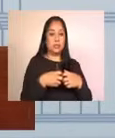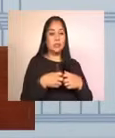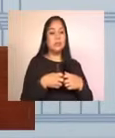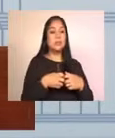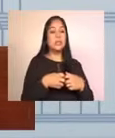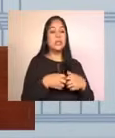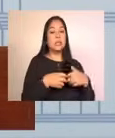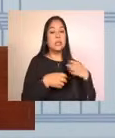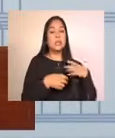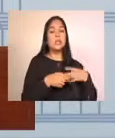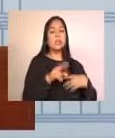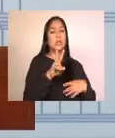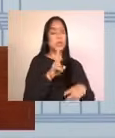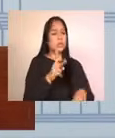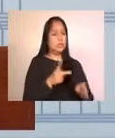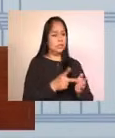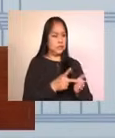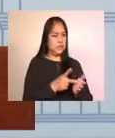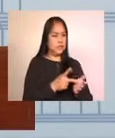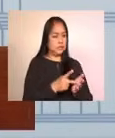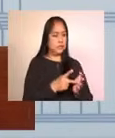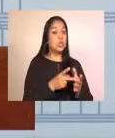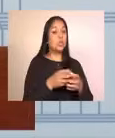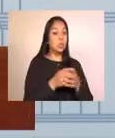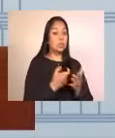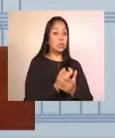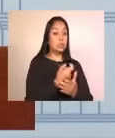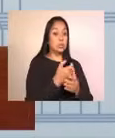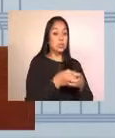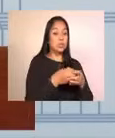En dos ocasiones,